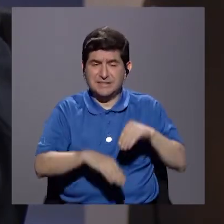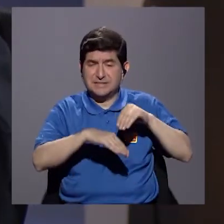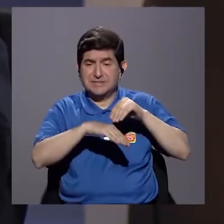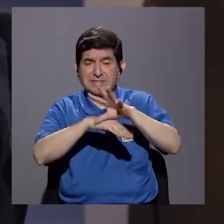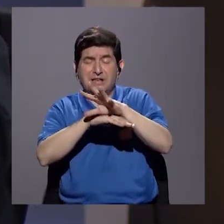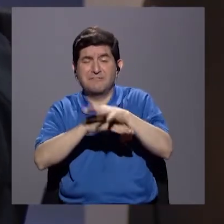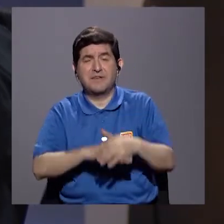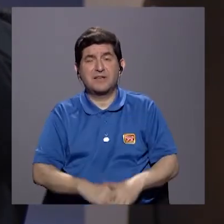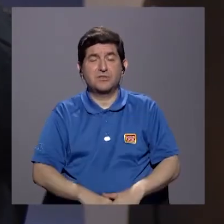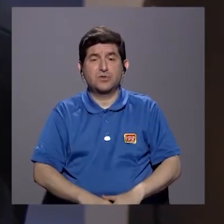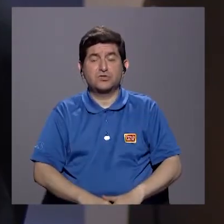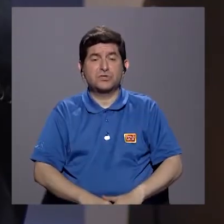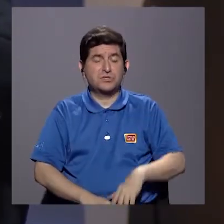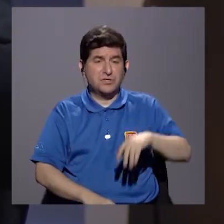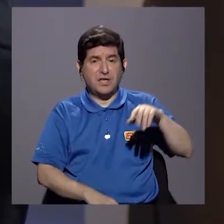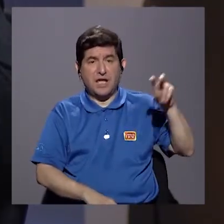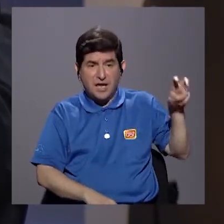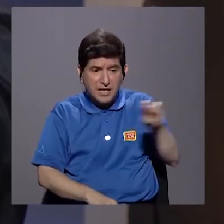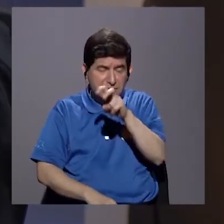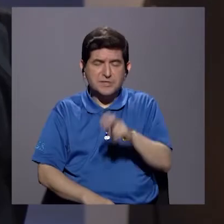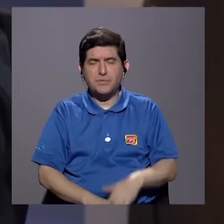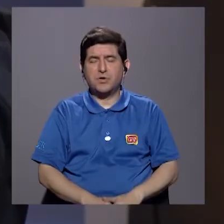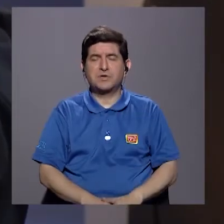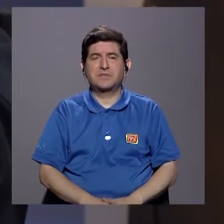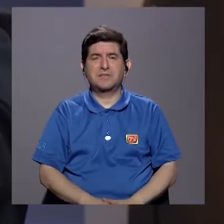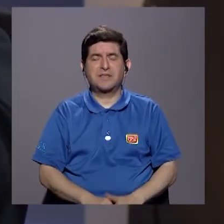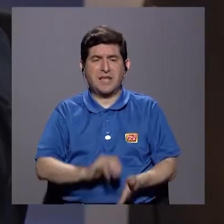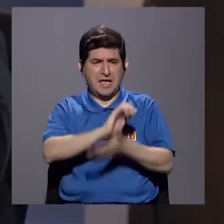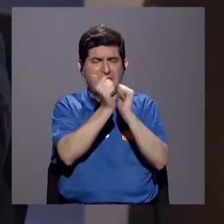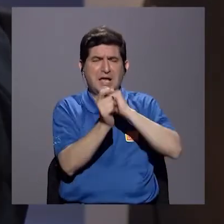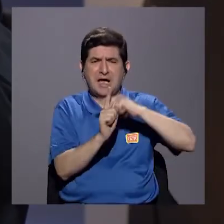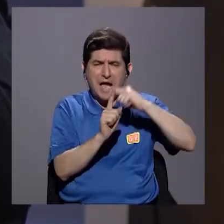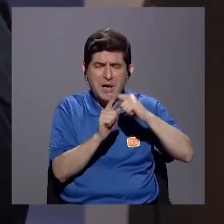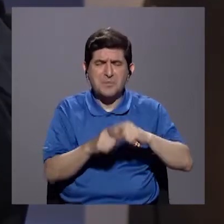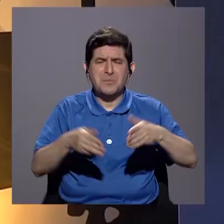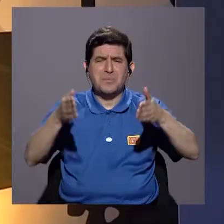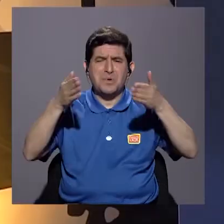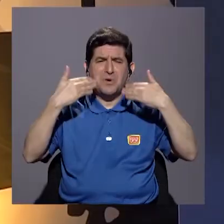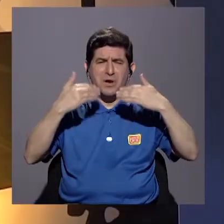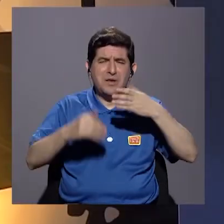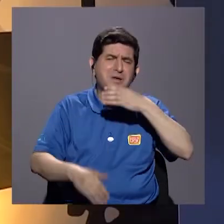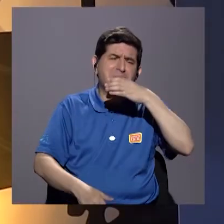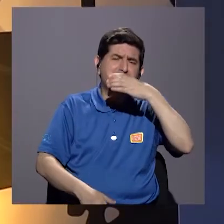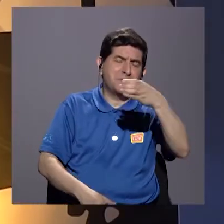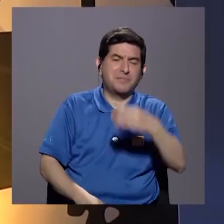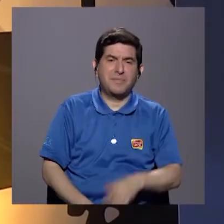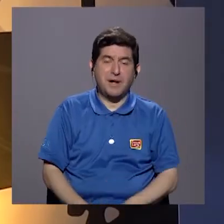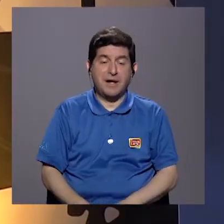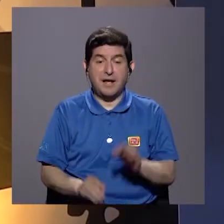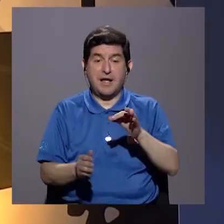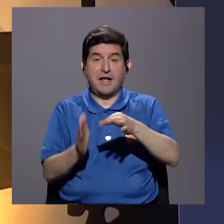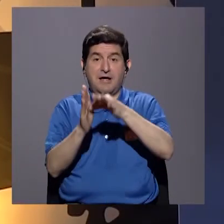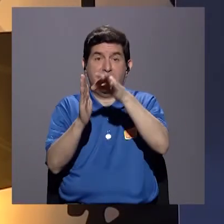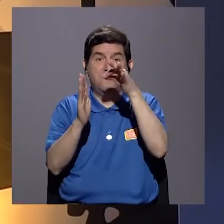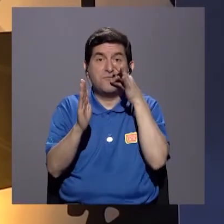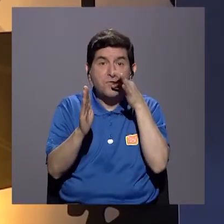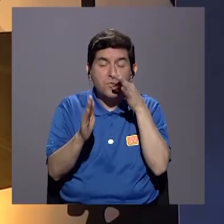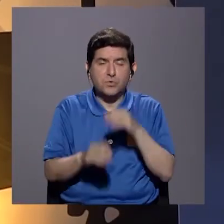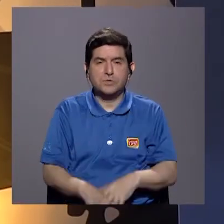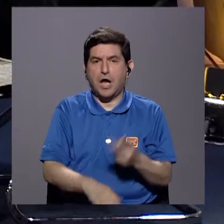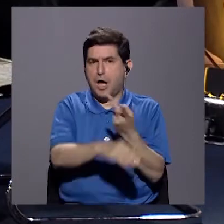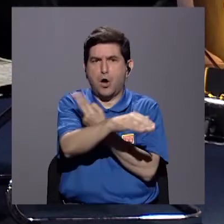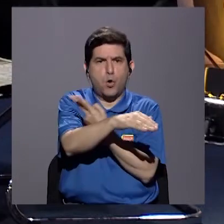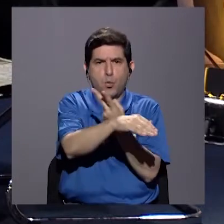los efectos del viaje, de clima, calor, cambios de temperatura, y el producto, la